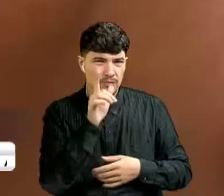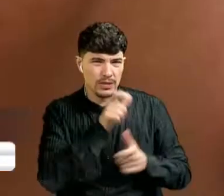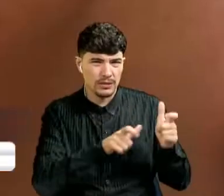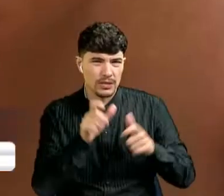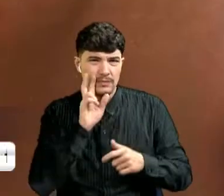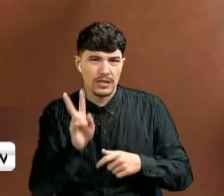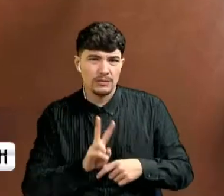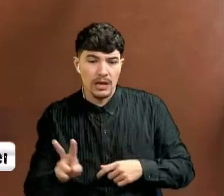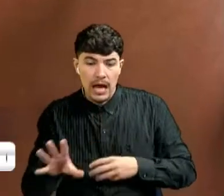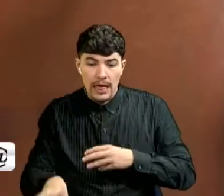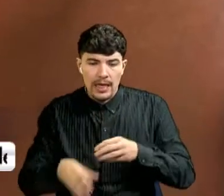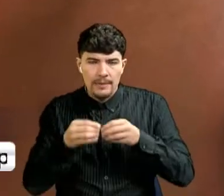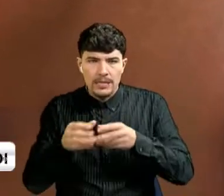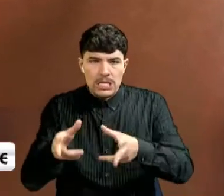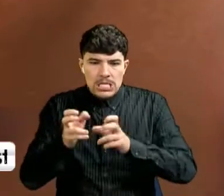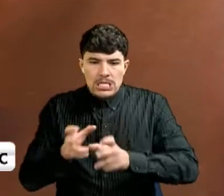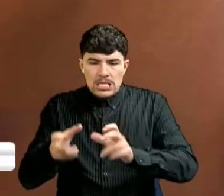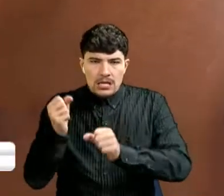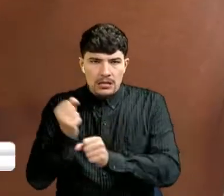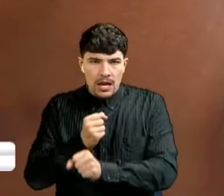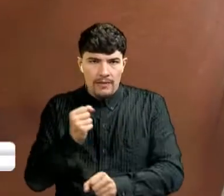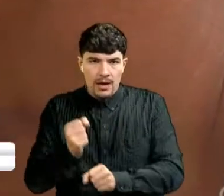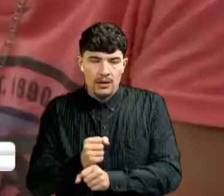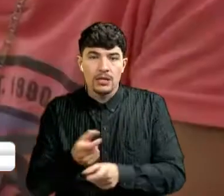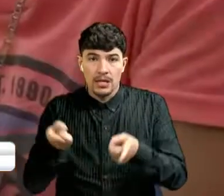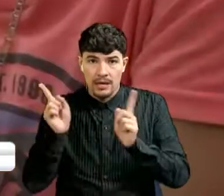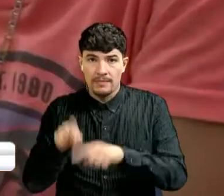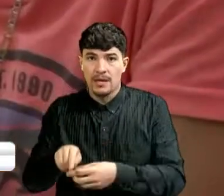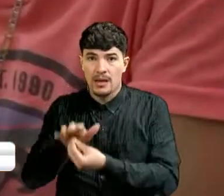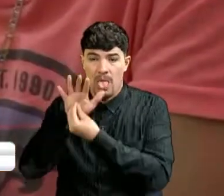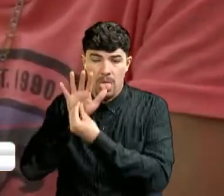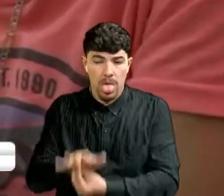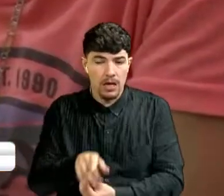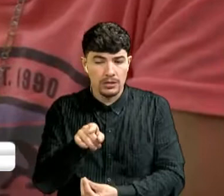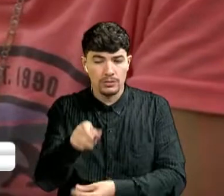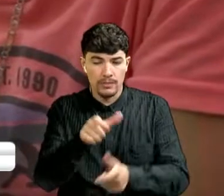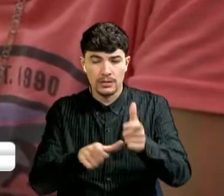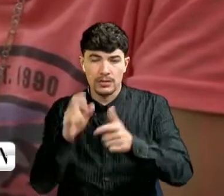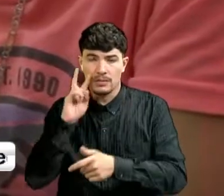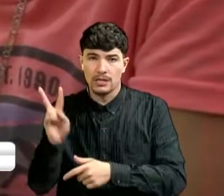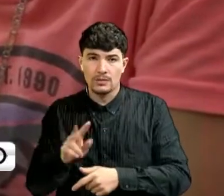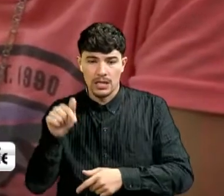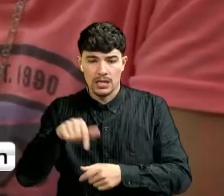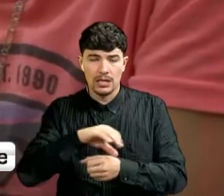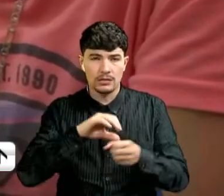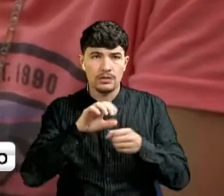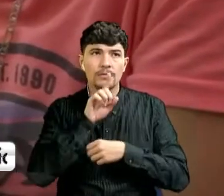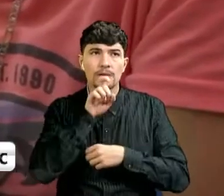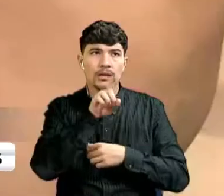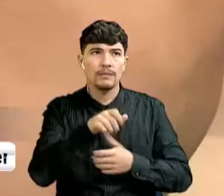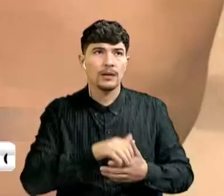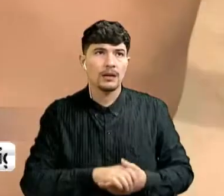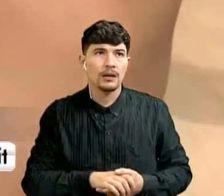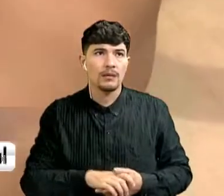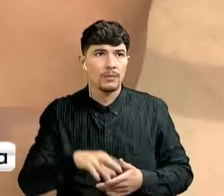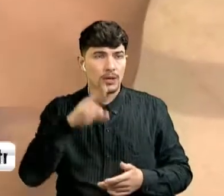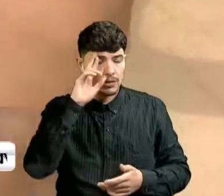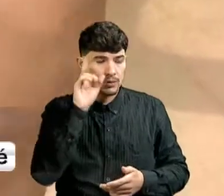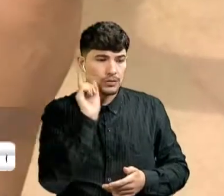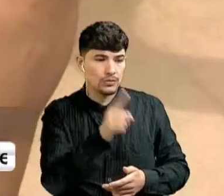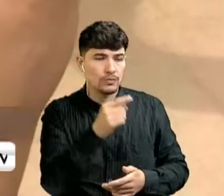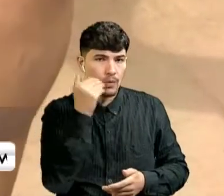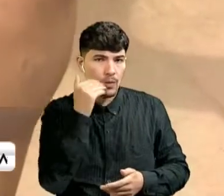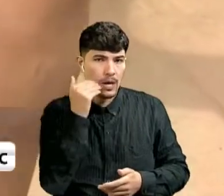explotación laboral y en muchos casos la humillación que enfrentan los venezolanos en bucaramanga a esta venezolana